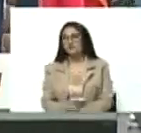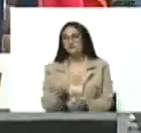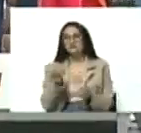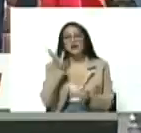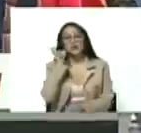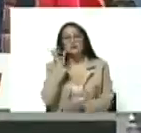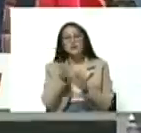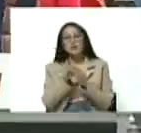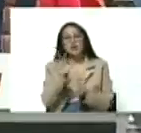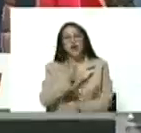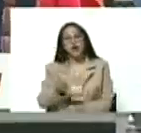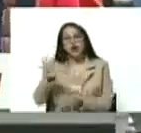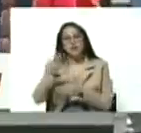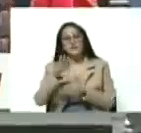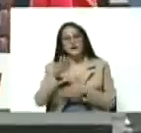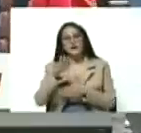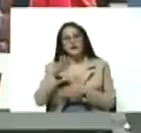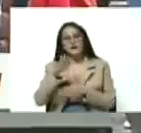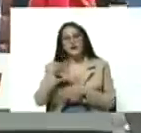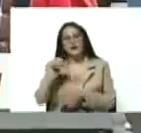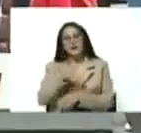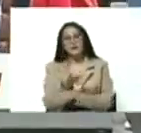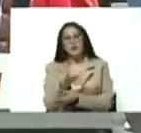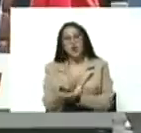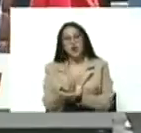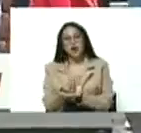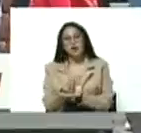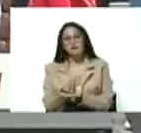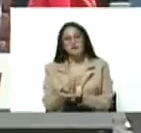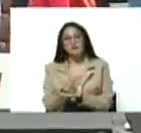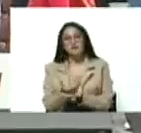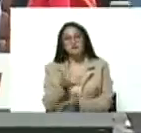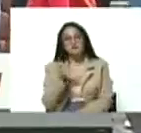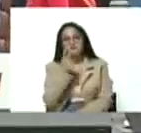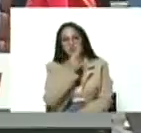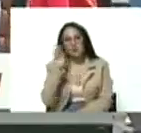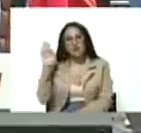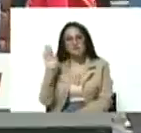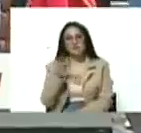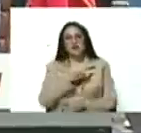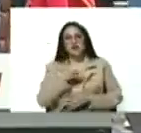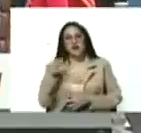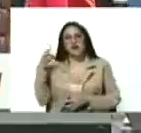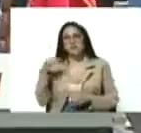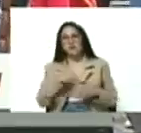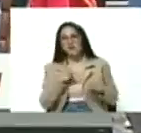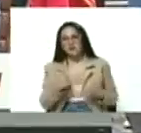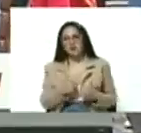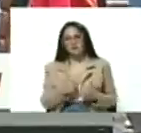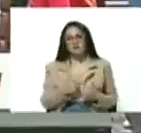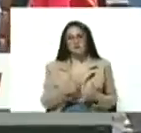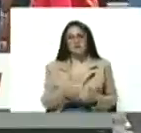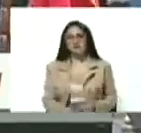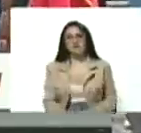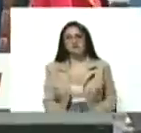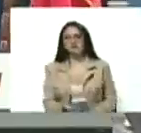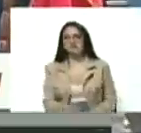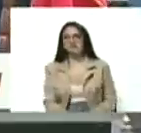América, el juramento desde aquí, desde Monagas. Que cuando juremos, lo hagamos con el alma y con el corazón, y que quedemos